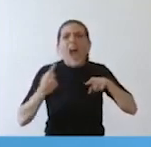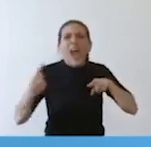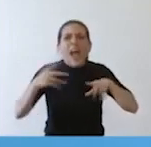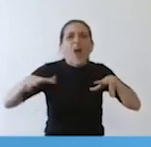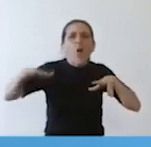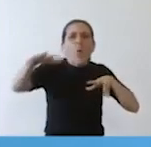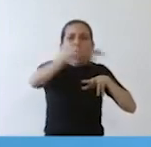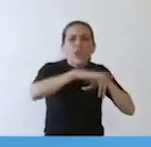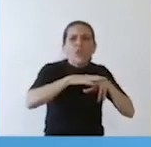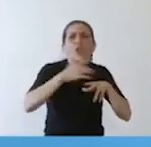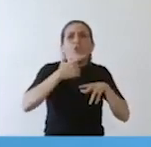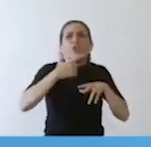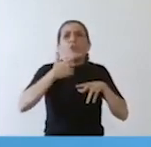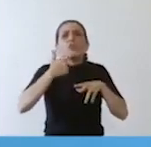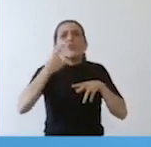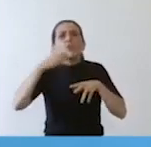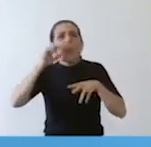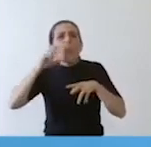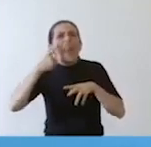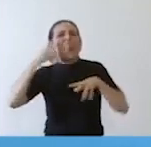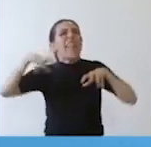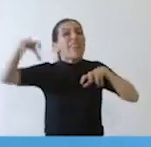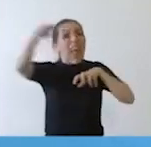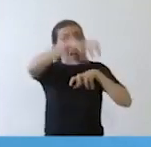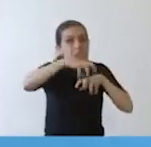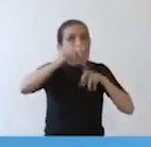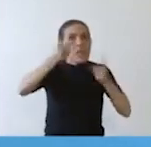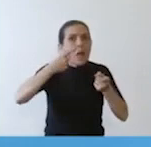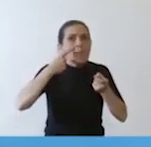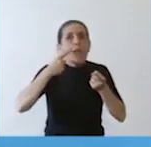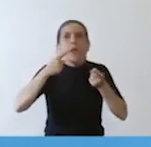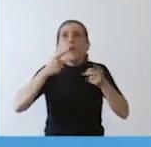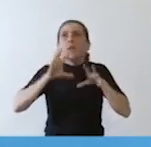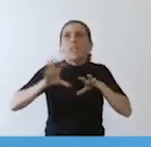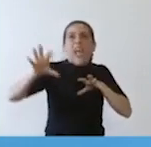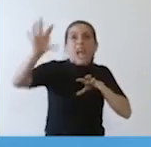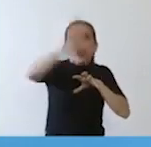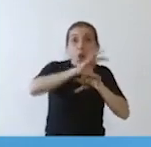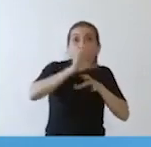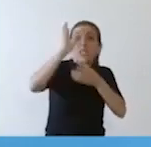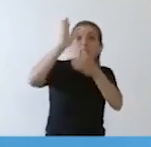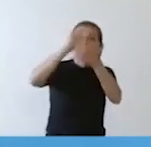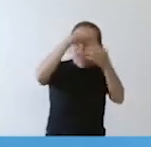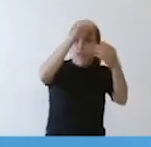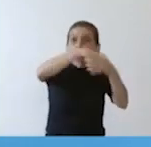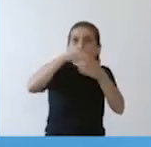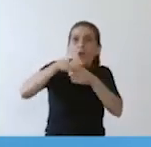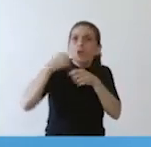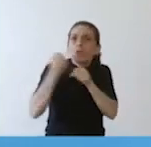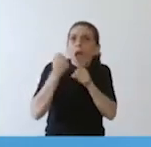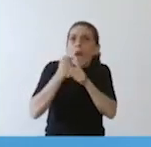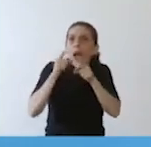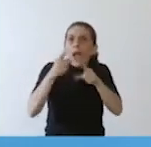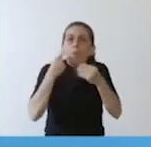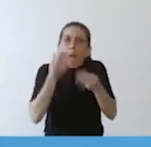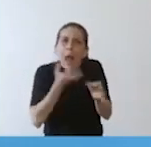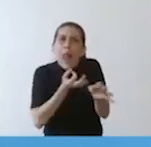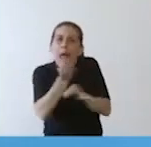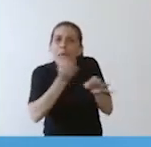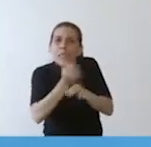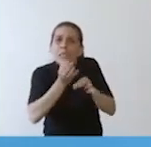la superintendencia es que cada subsector y que cada jurisdicción trabaje en la preparación del